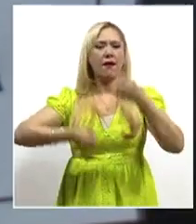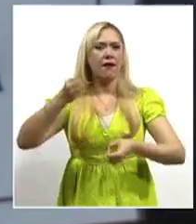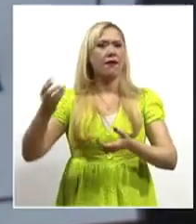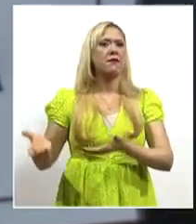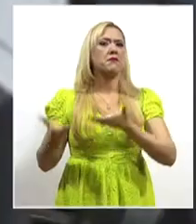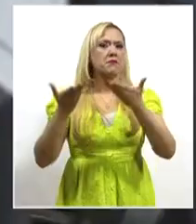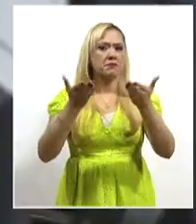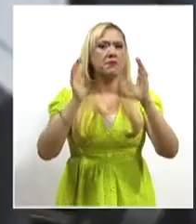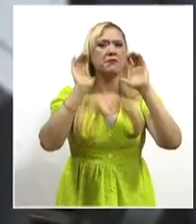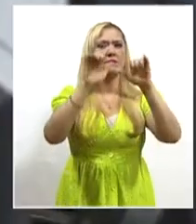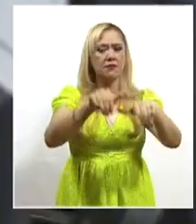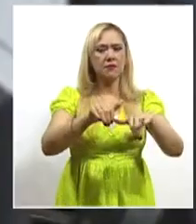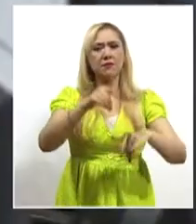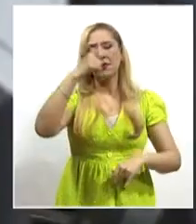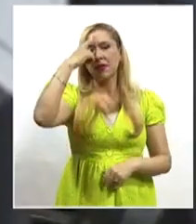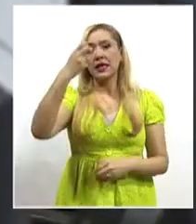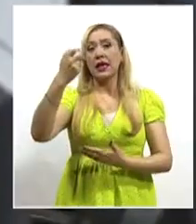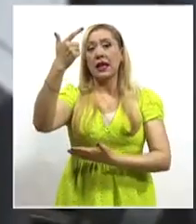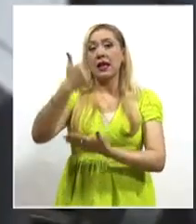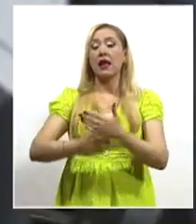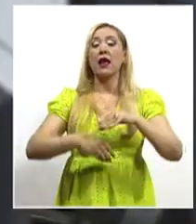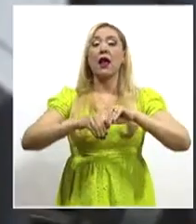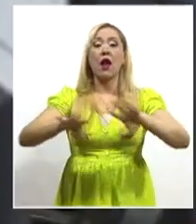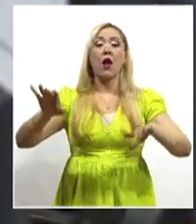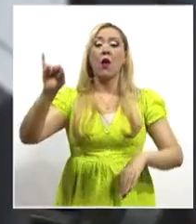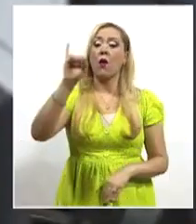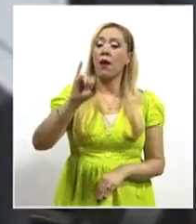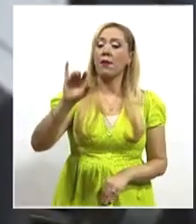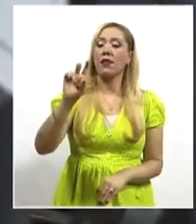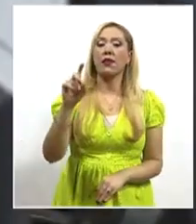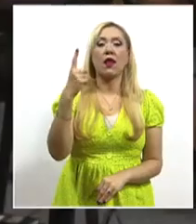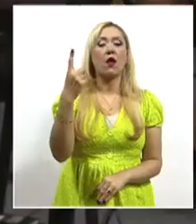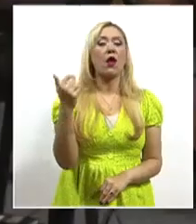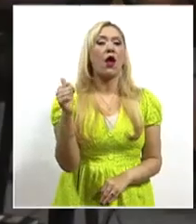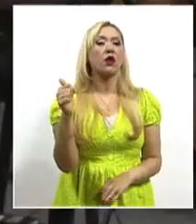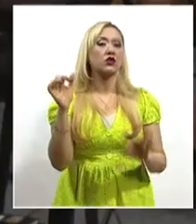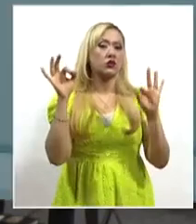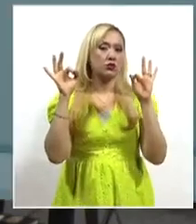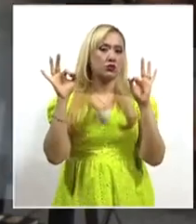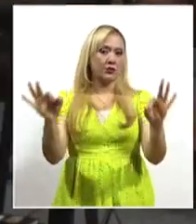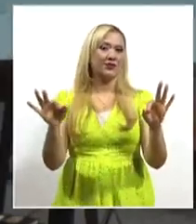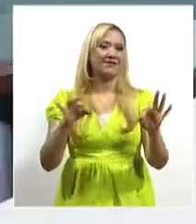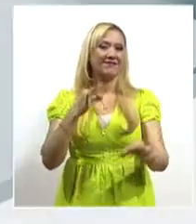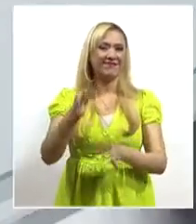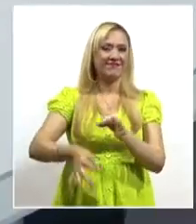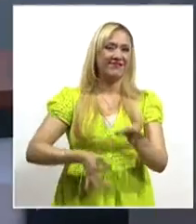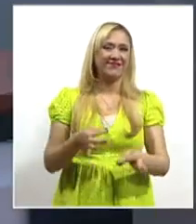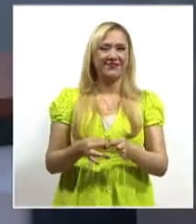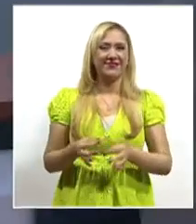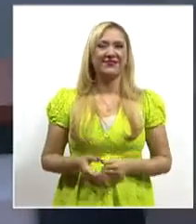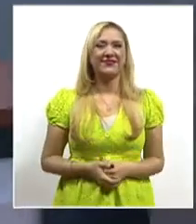de aspirantes admitidos al concurso se publicará el jueves 31 de agosto.